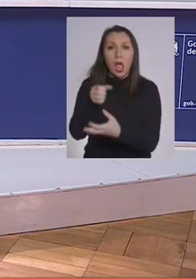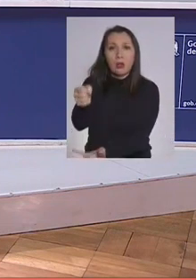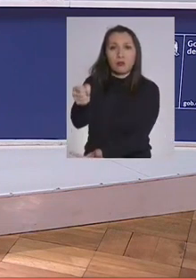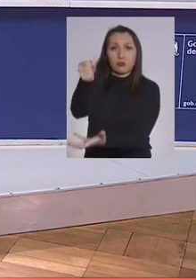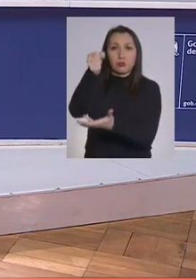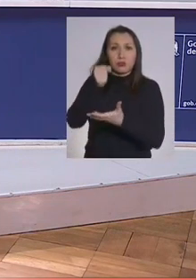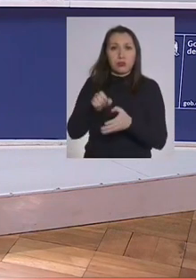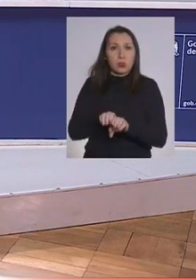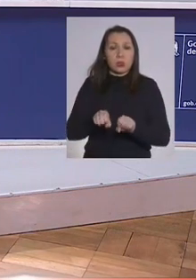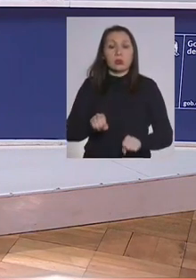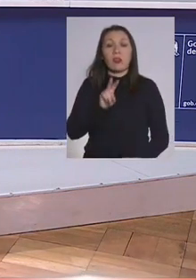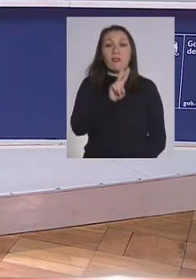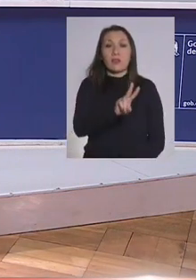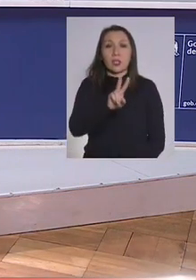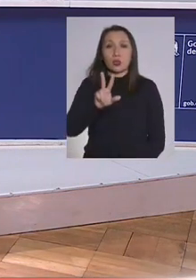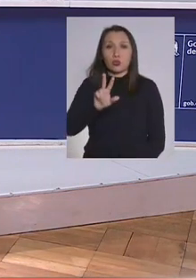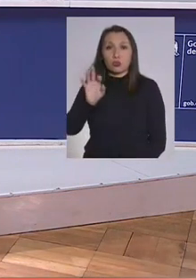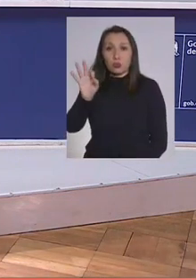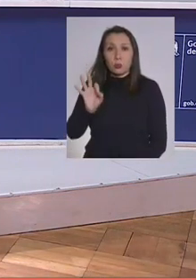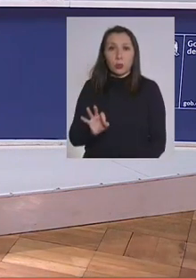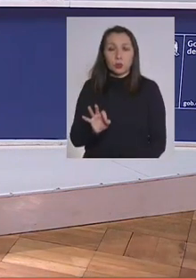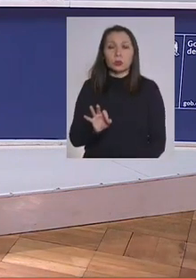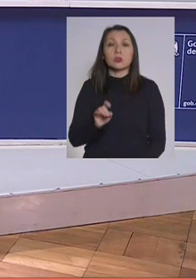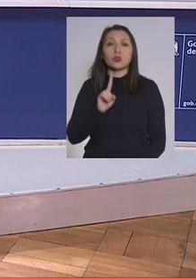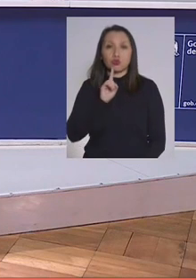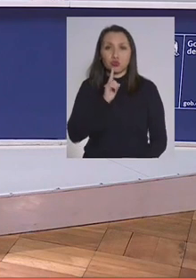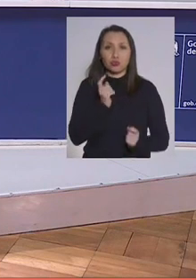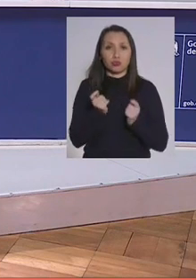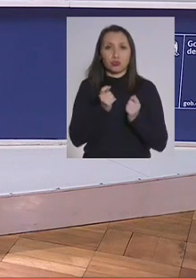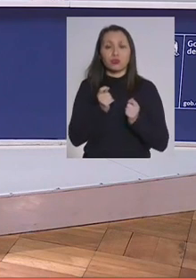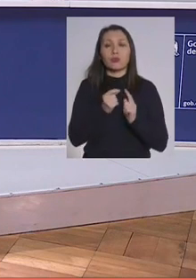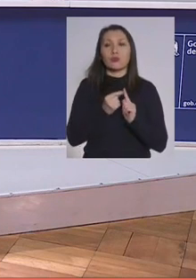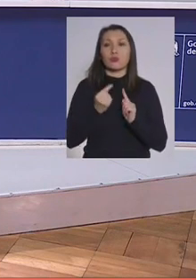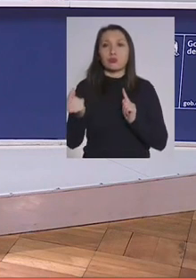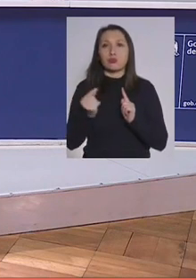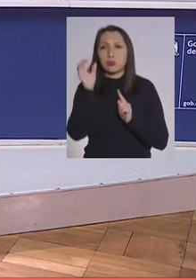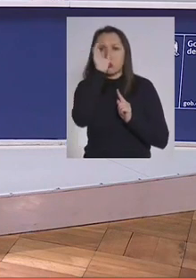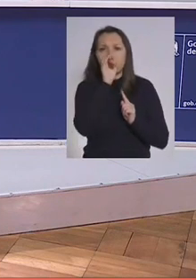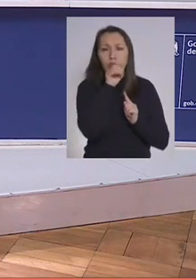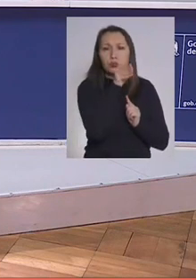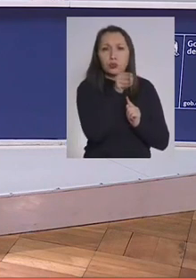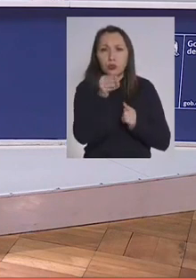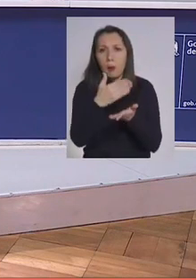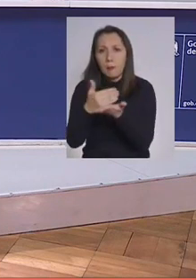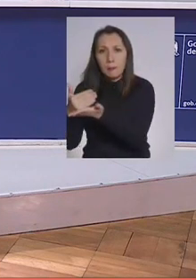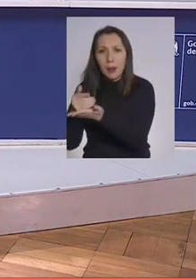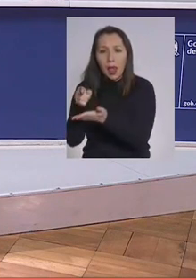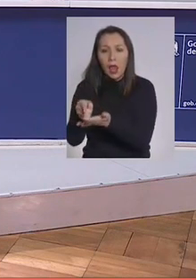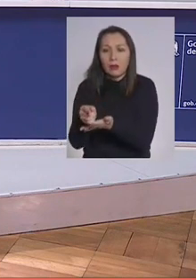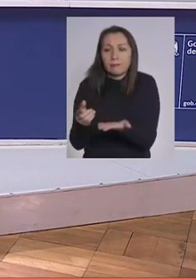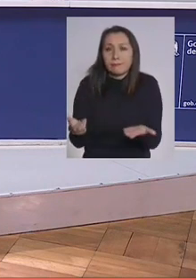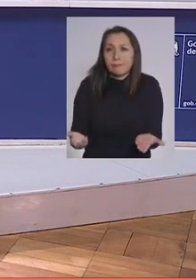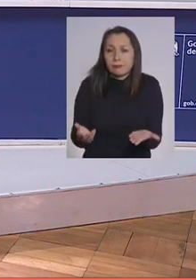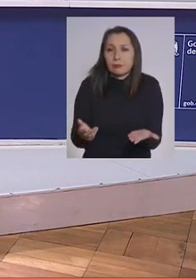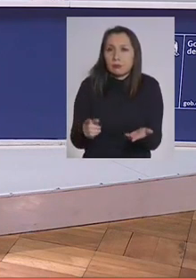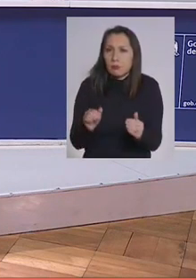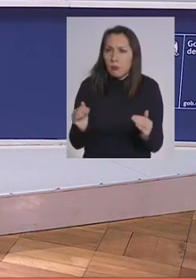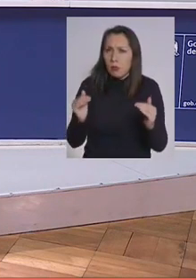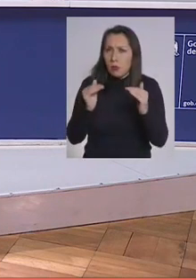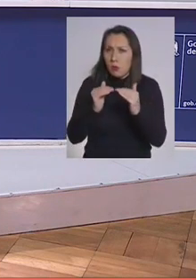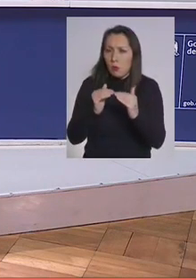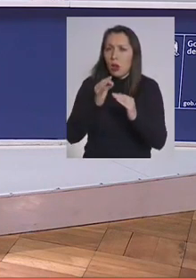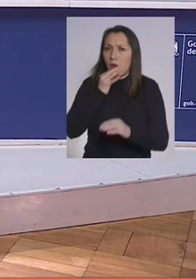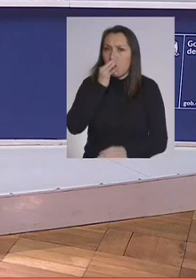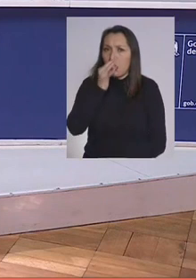comprometidos y sólo un 28 por ciento cuenta con recursos de movilización para implementar la estrategia esto no se condice con